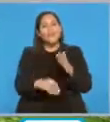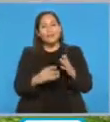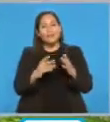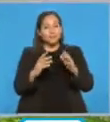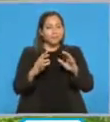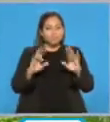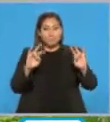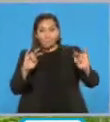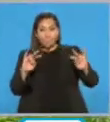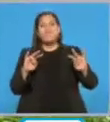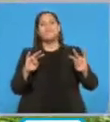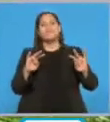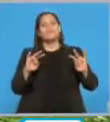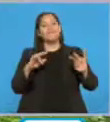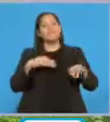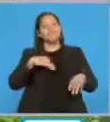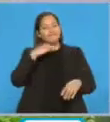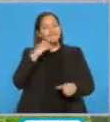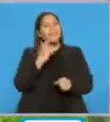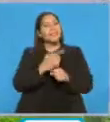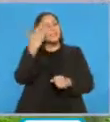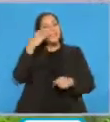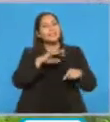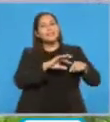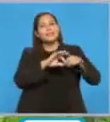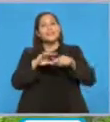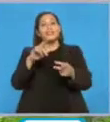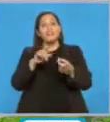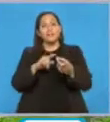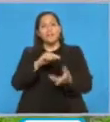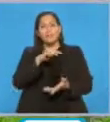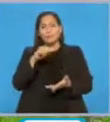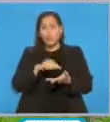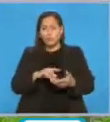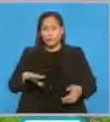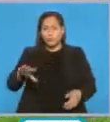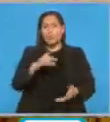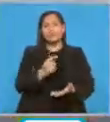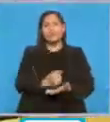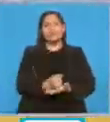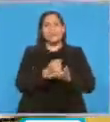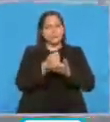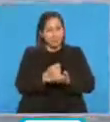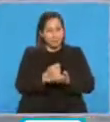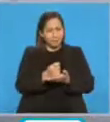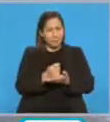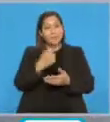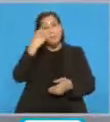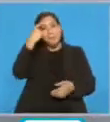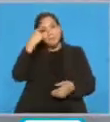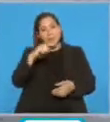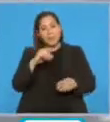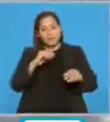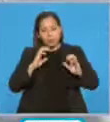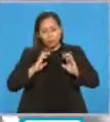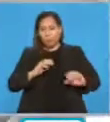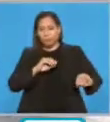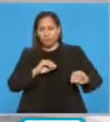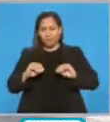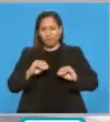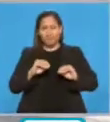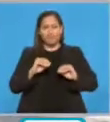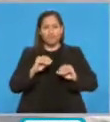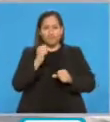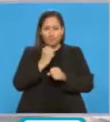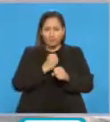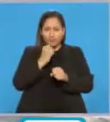reflejos, dije, ya sé a dónde lo voy a llevar, a un lugar donde dan terapia para el movimiento muscular y todo